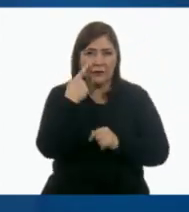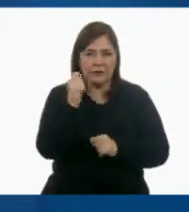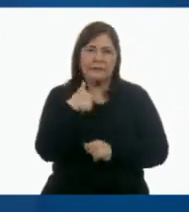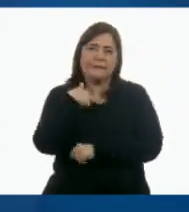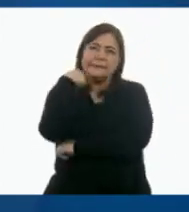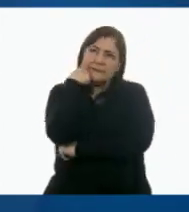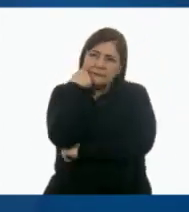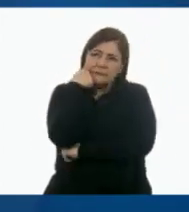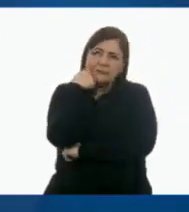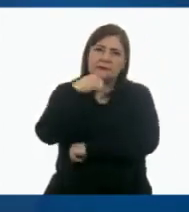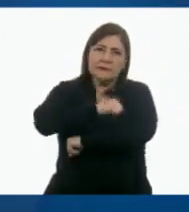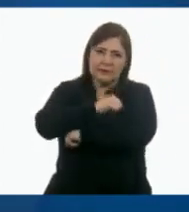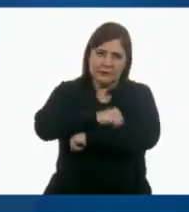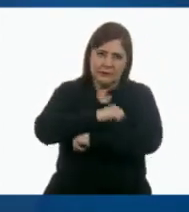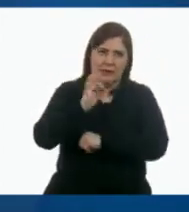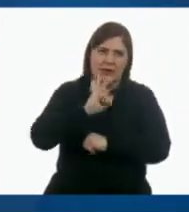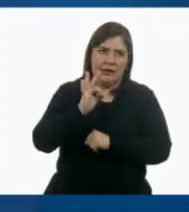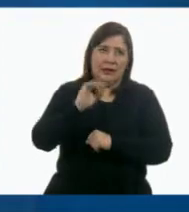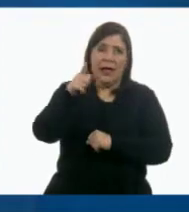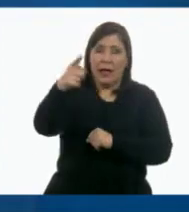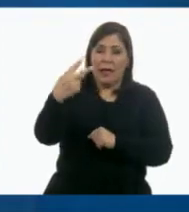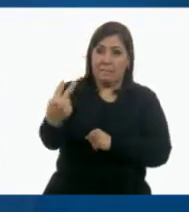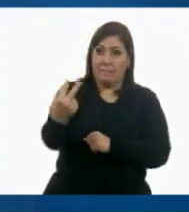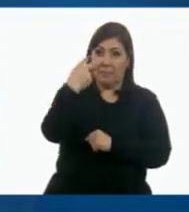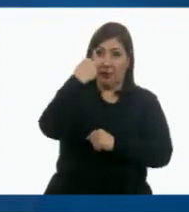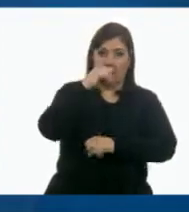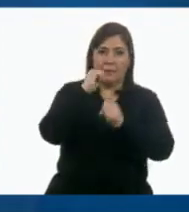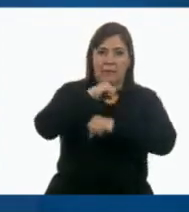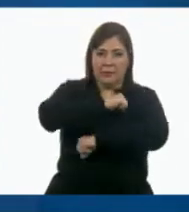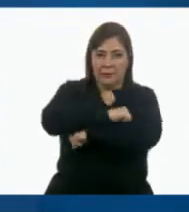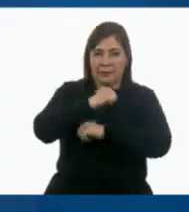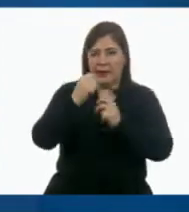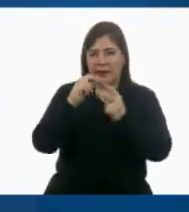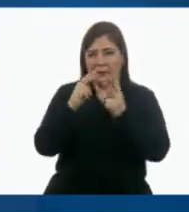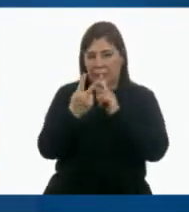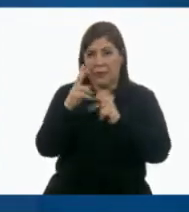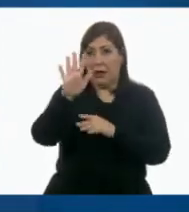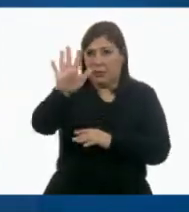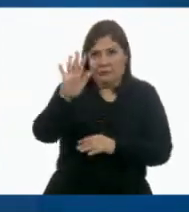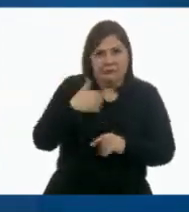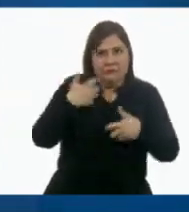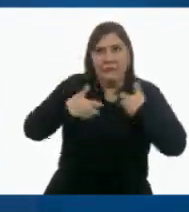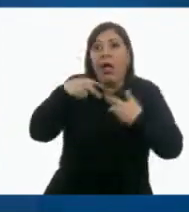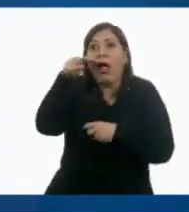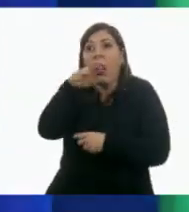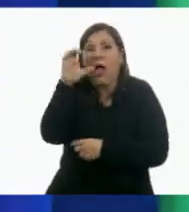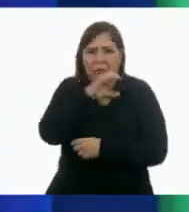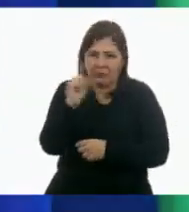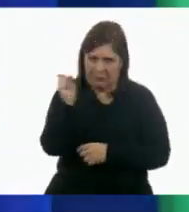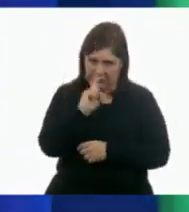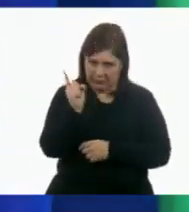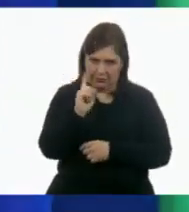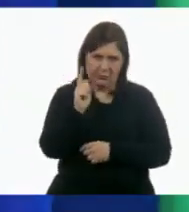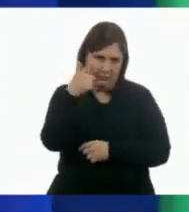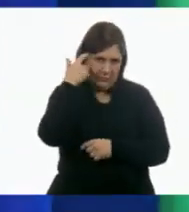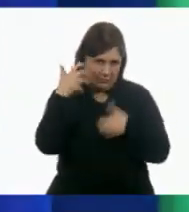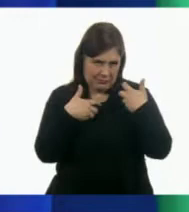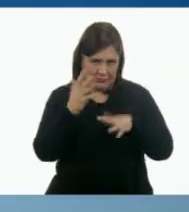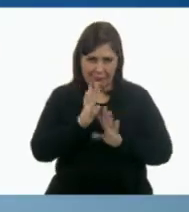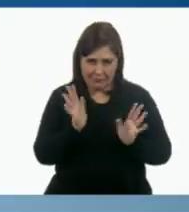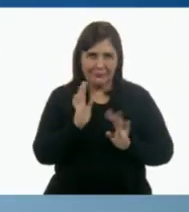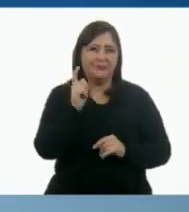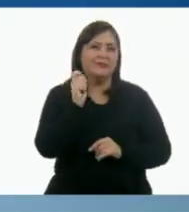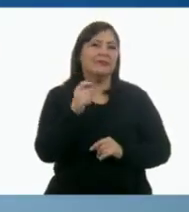ventana, que no se moleste. Si se asoma le decimos, nada más estoy buscando líneas, no, para que no se vaya a enojar. Y vemos las líneas secantes, las